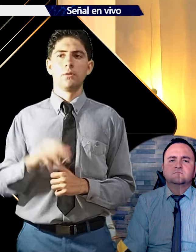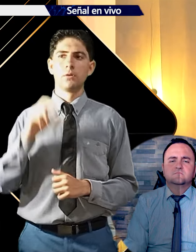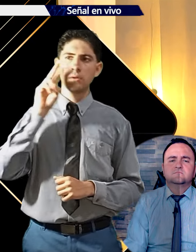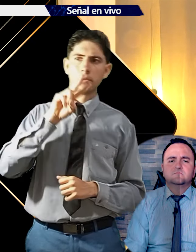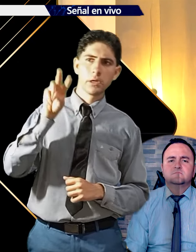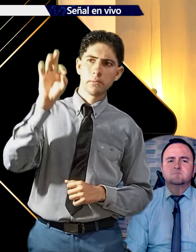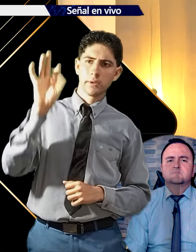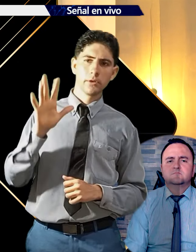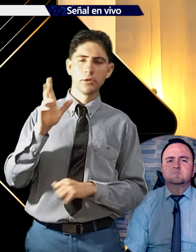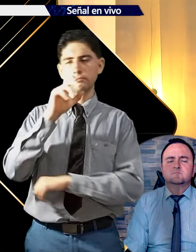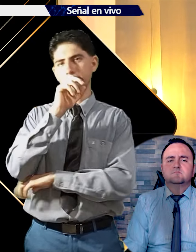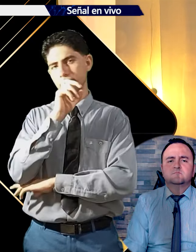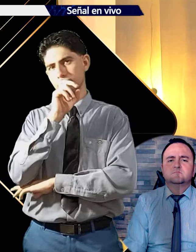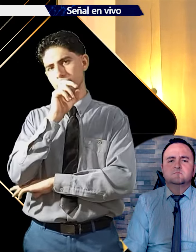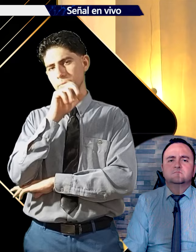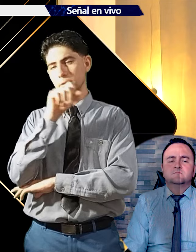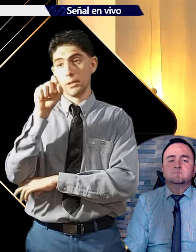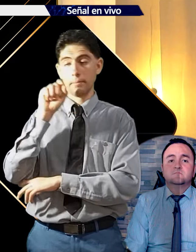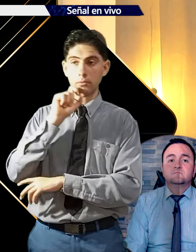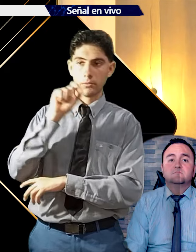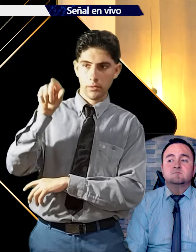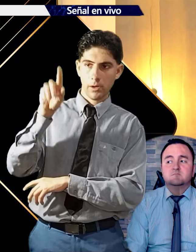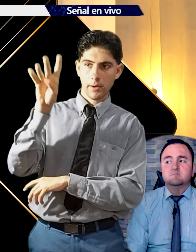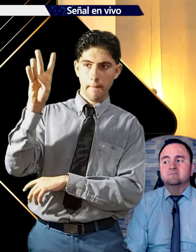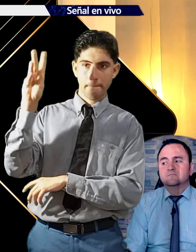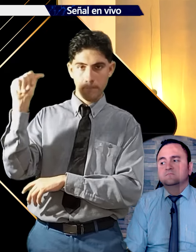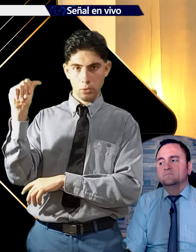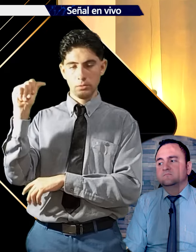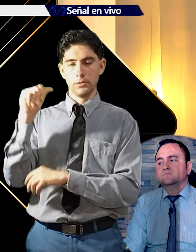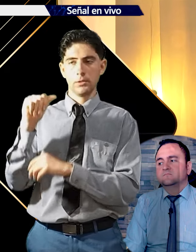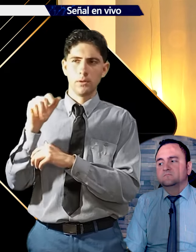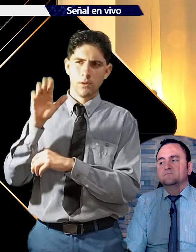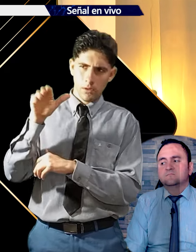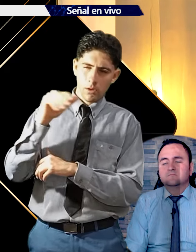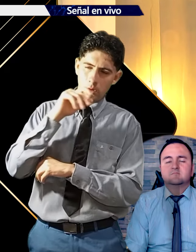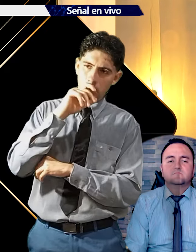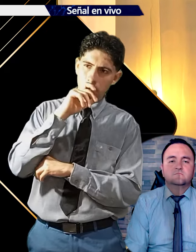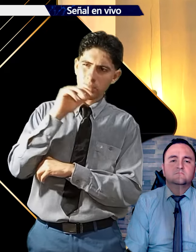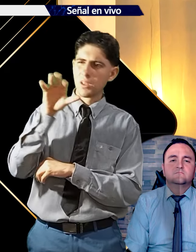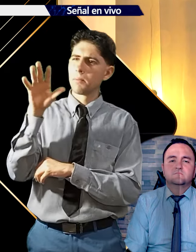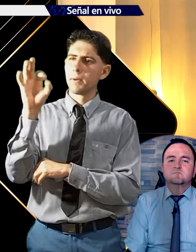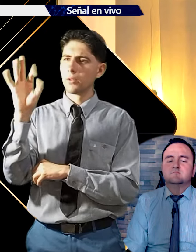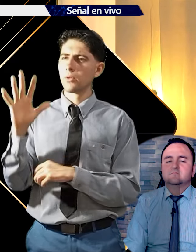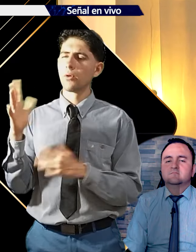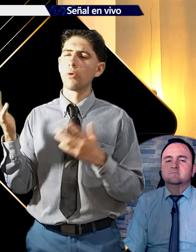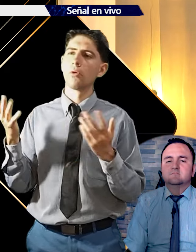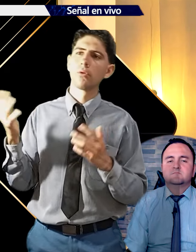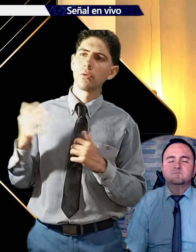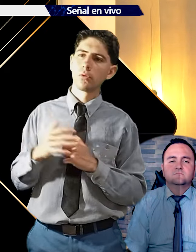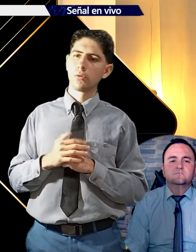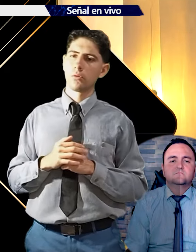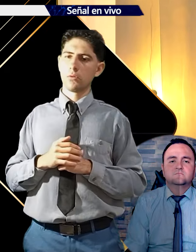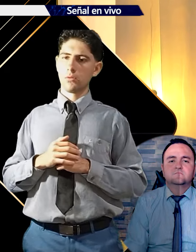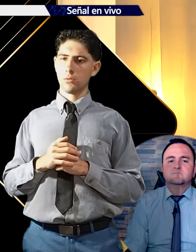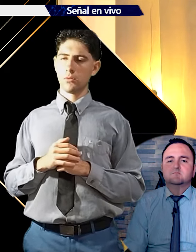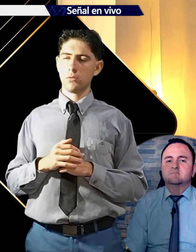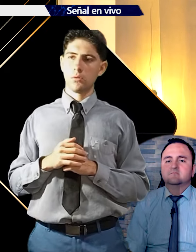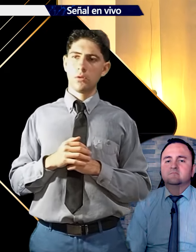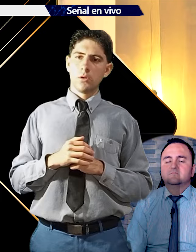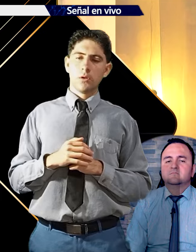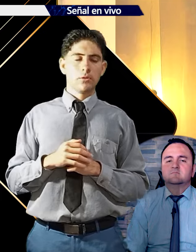algo y no encontraba a mi pastor. Entonces yo le decía a la esposa, a la hermana Leida, decía, hermana Leida, mi